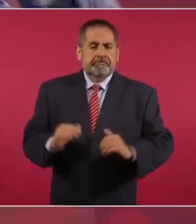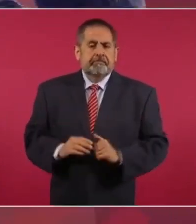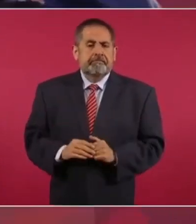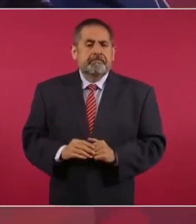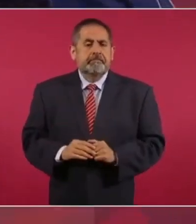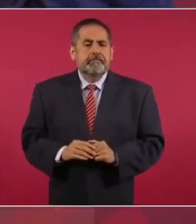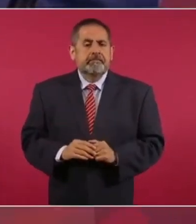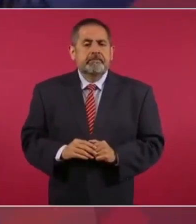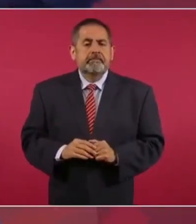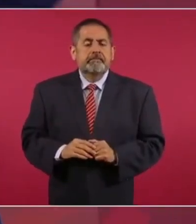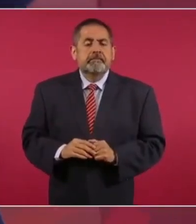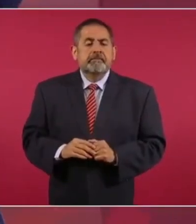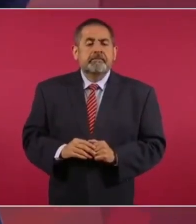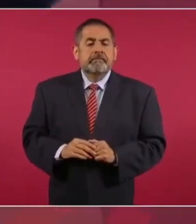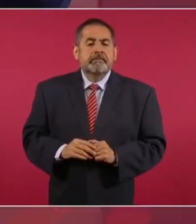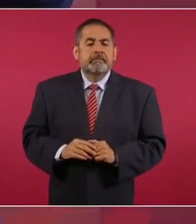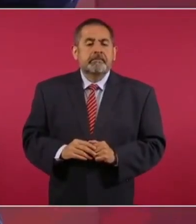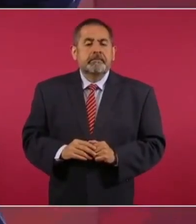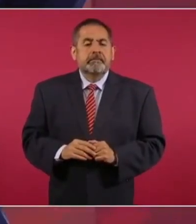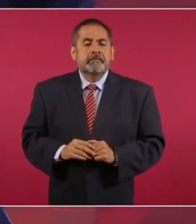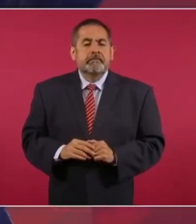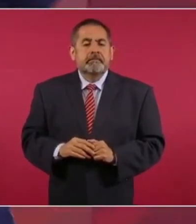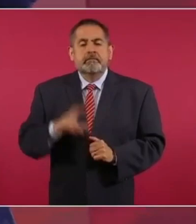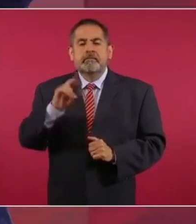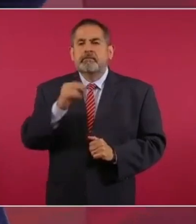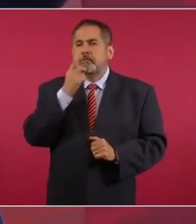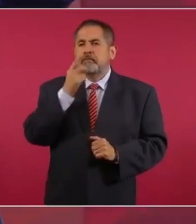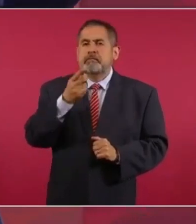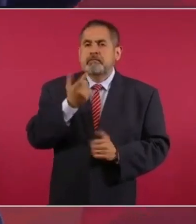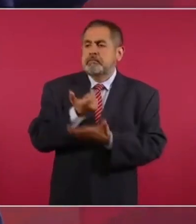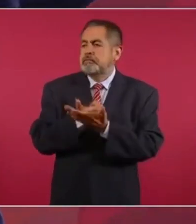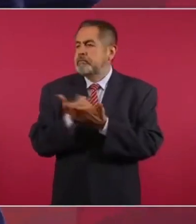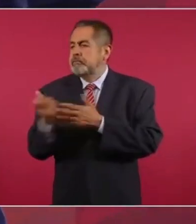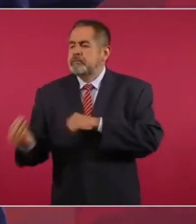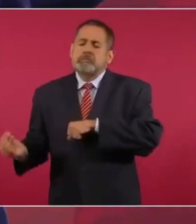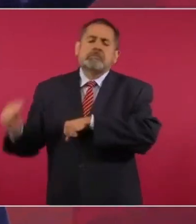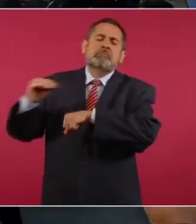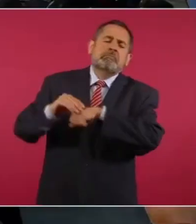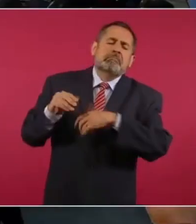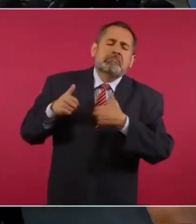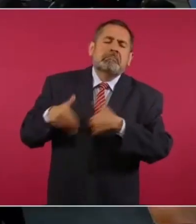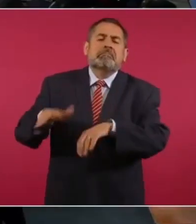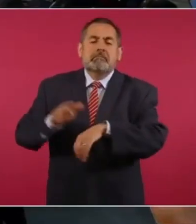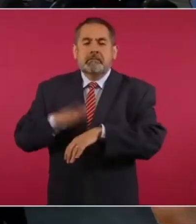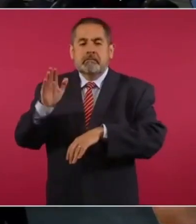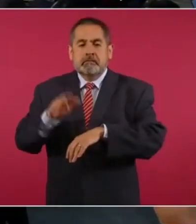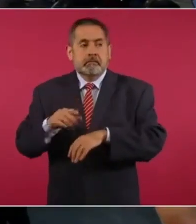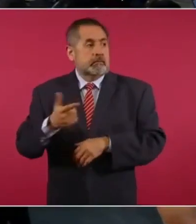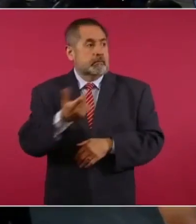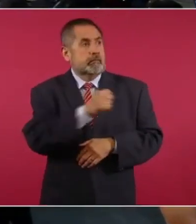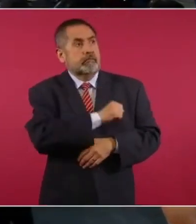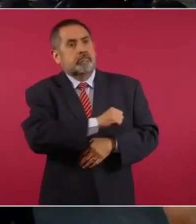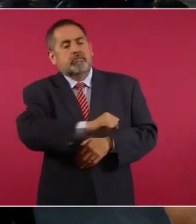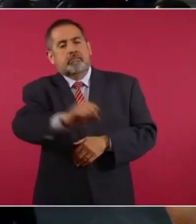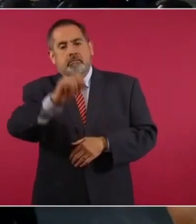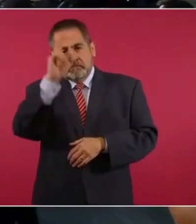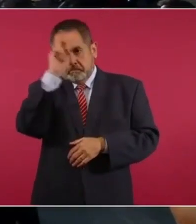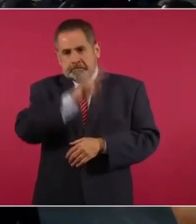no se trata de decir tanto más y nos aumenta la inflación,